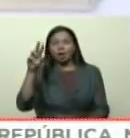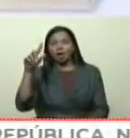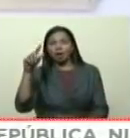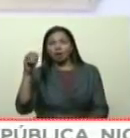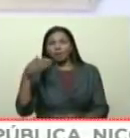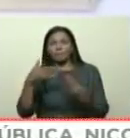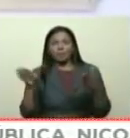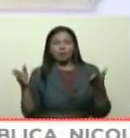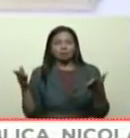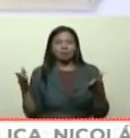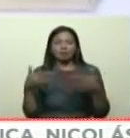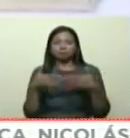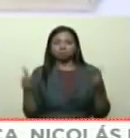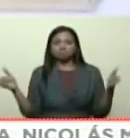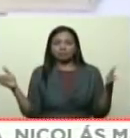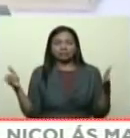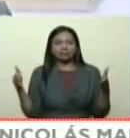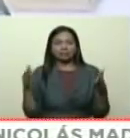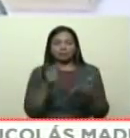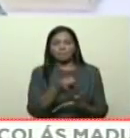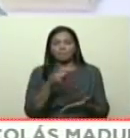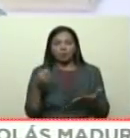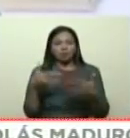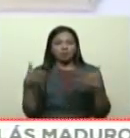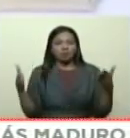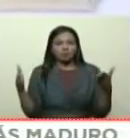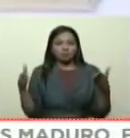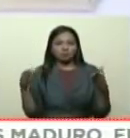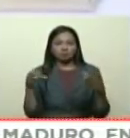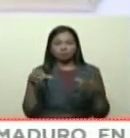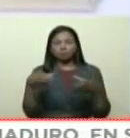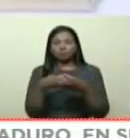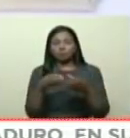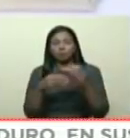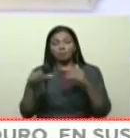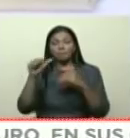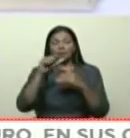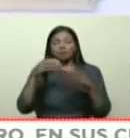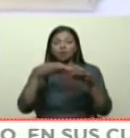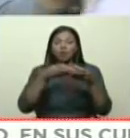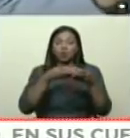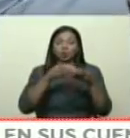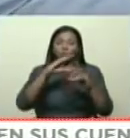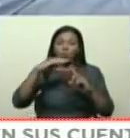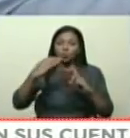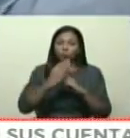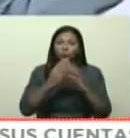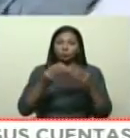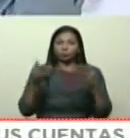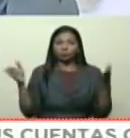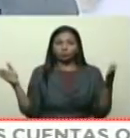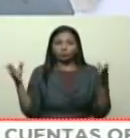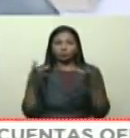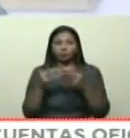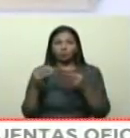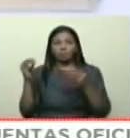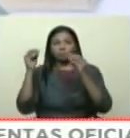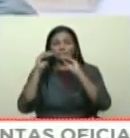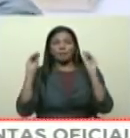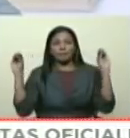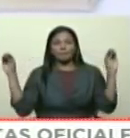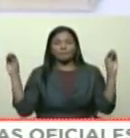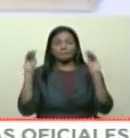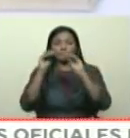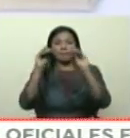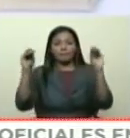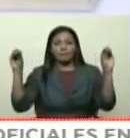Puertas abiertas, puertas abiertas. El Estado Mayor de la Cultura, de puertas abiertas. Ampliamente convocados, vamos,